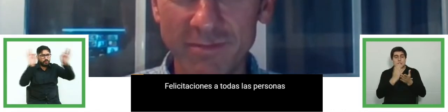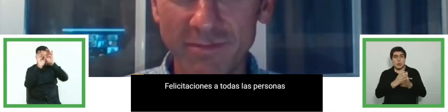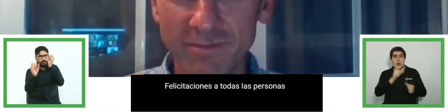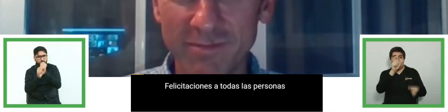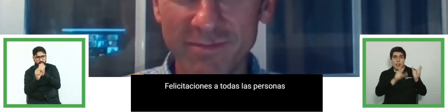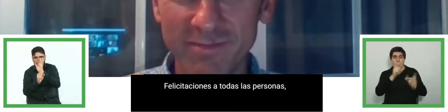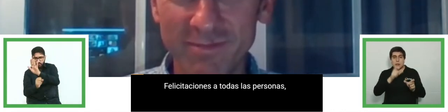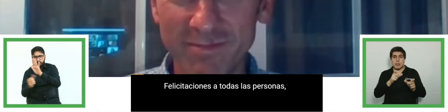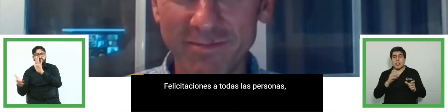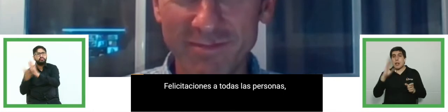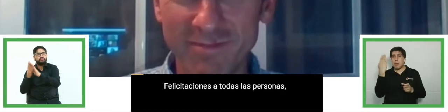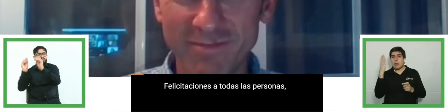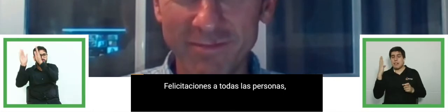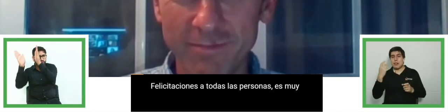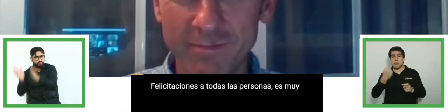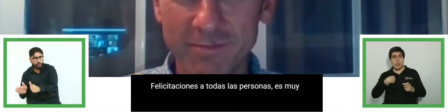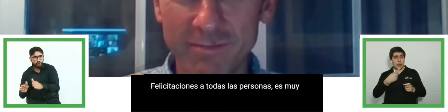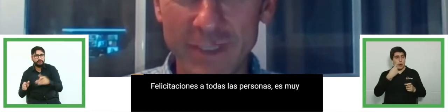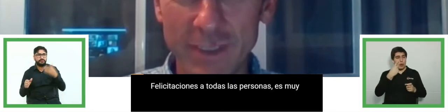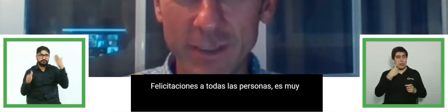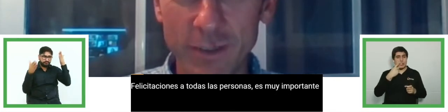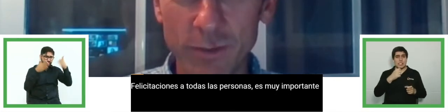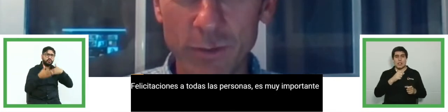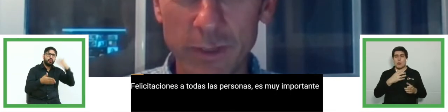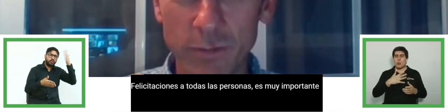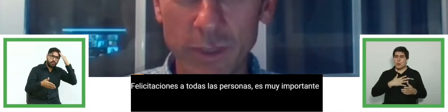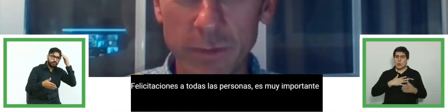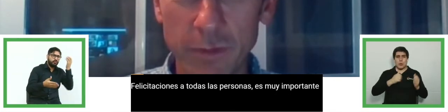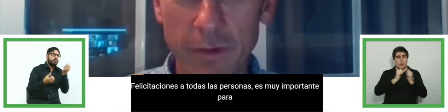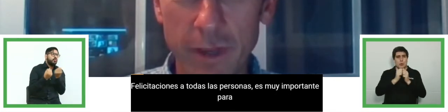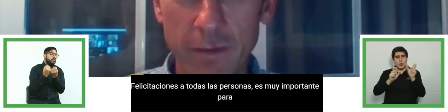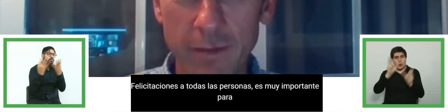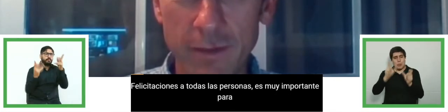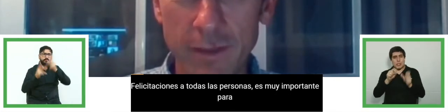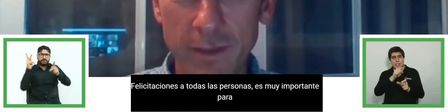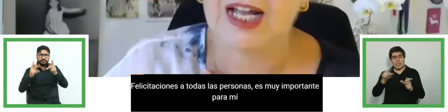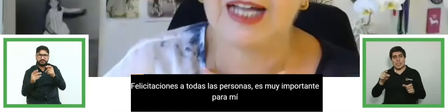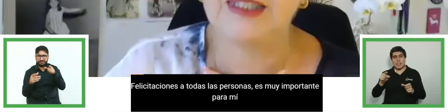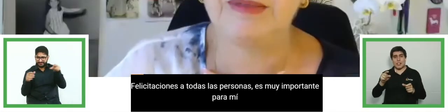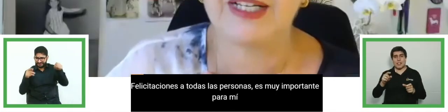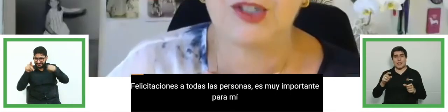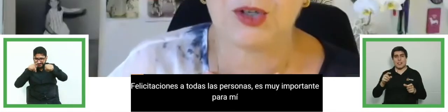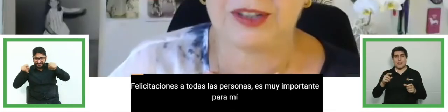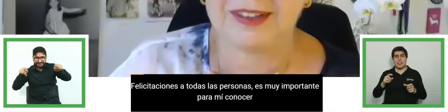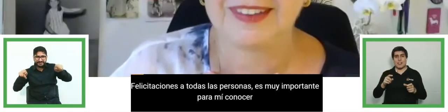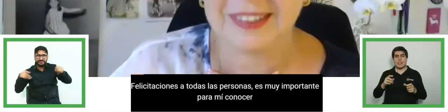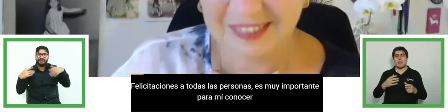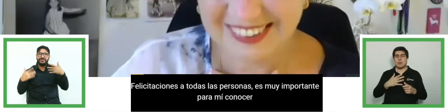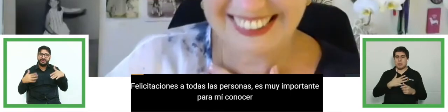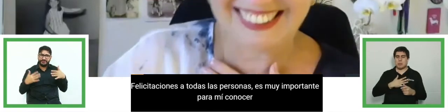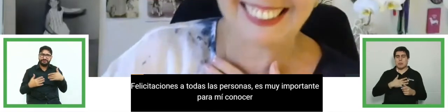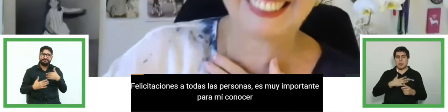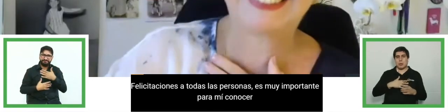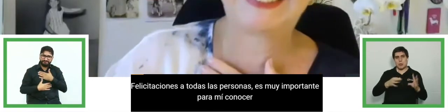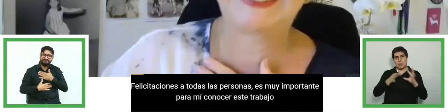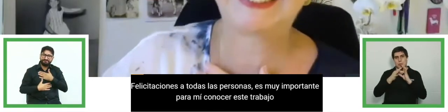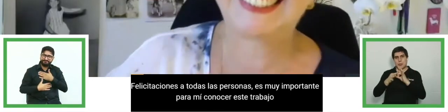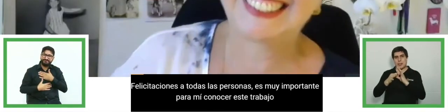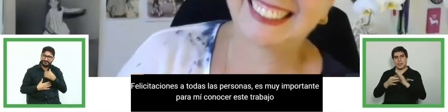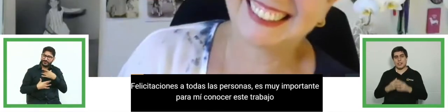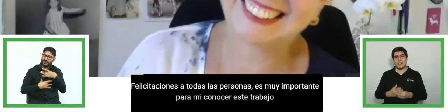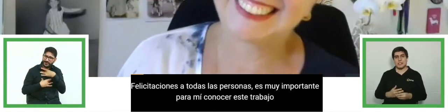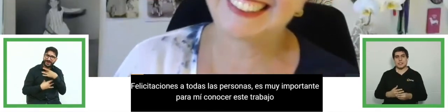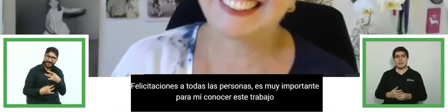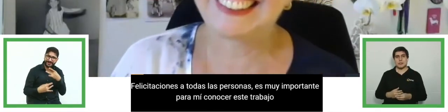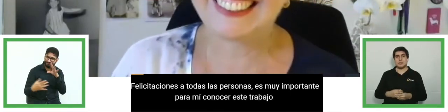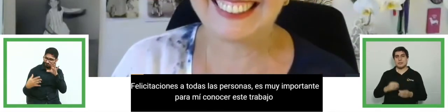Brasil, para mí, conocer todo ese trabajo, estar con personas que yo tengo mucha admiración. Muchísimas